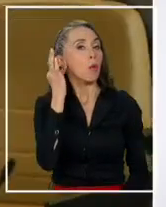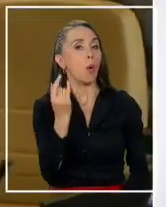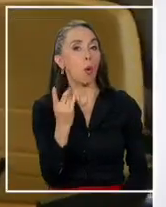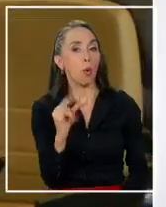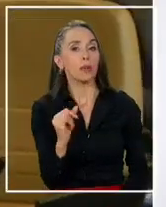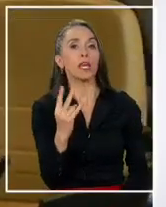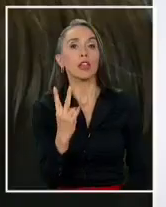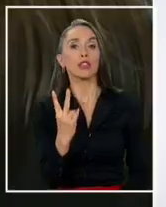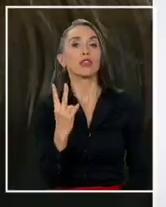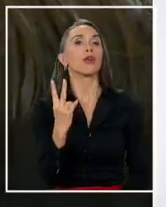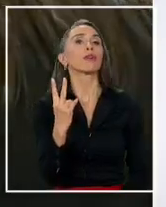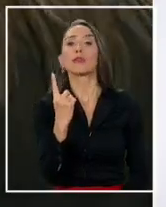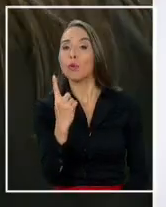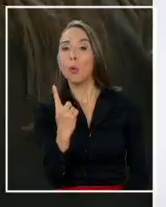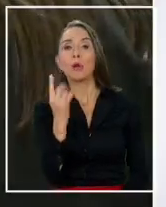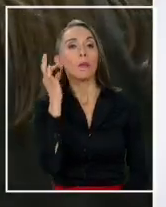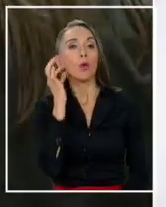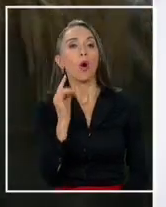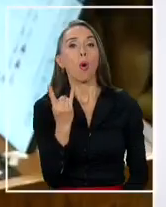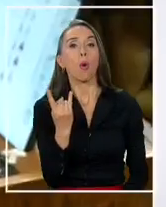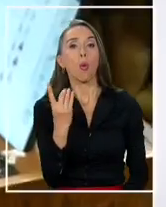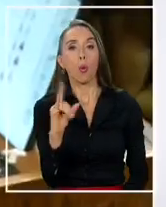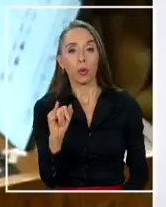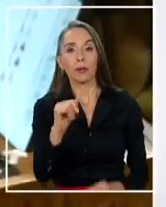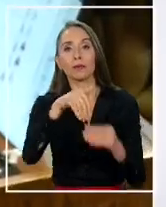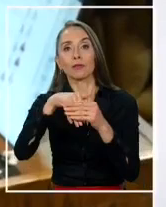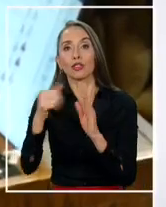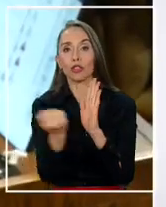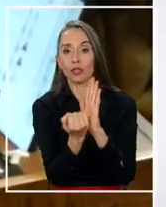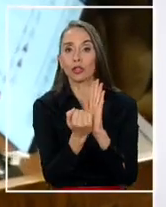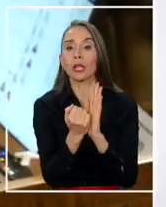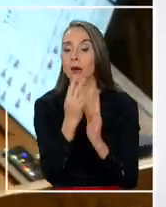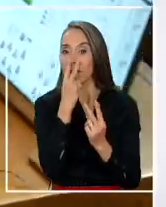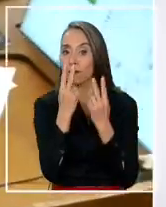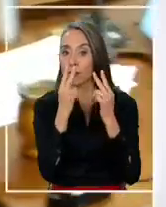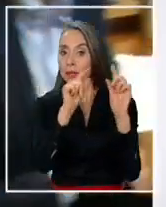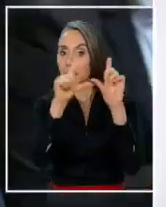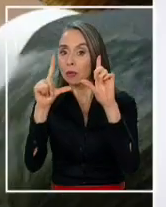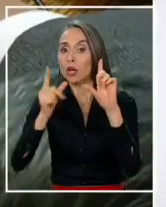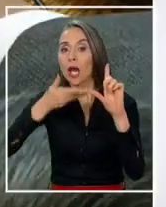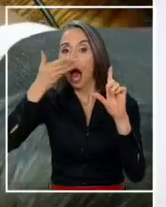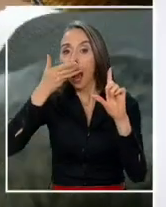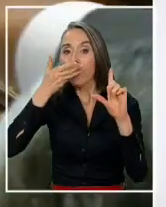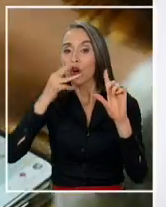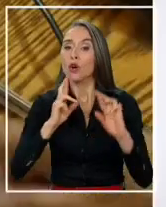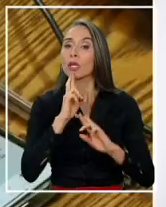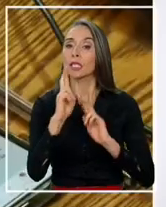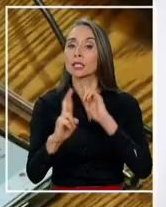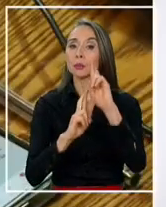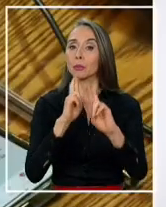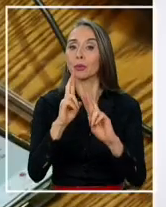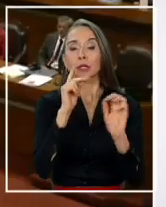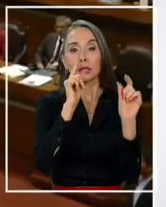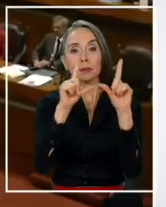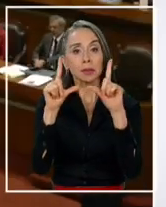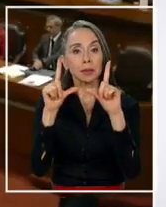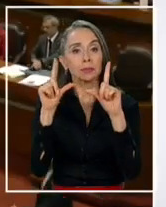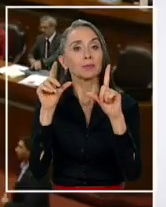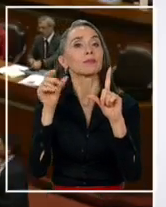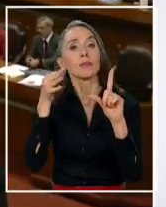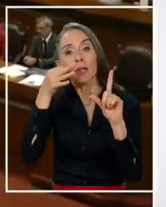comisionada de Renovación Nacional. Por supuesto, tuvimos declaraciones y reacciones al respecto. Pasemos a escuchar lo que fueron esas